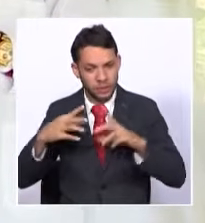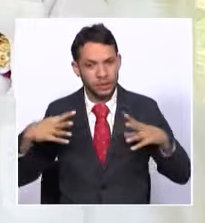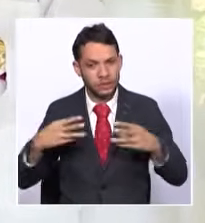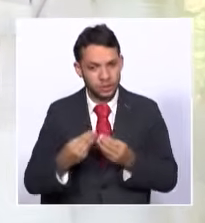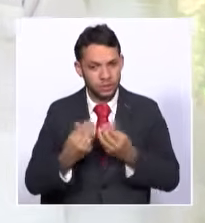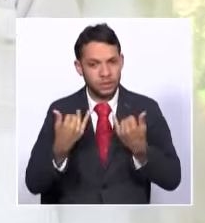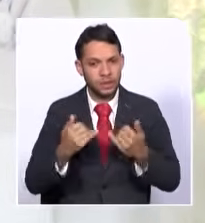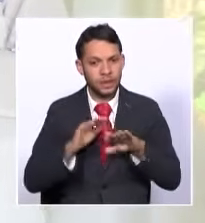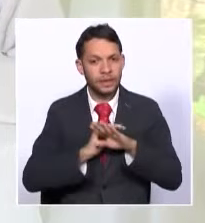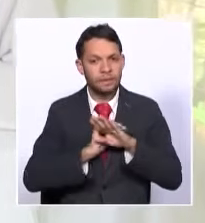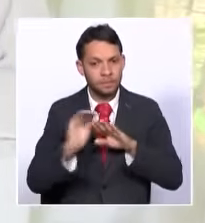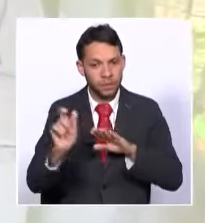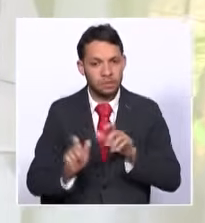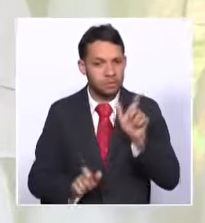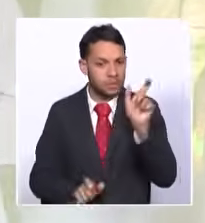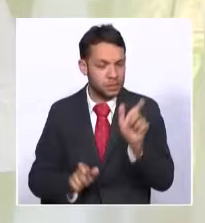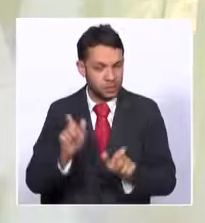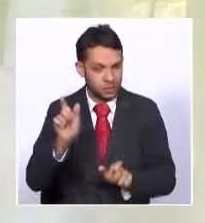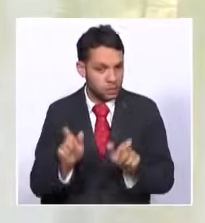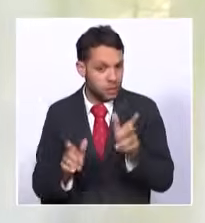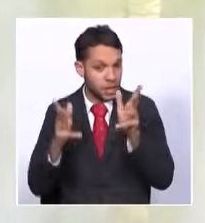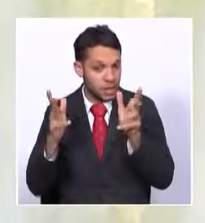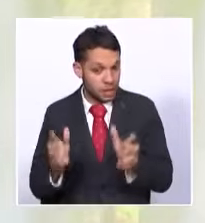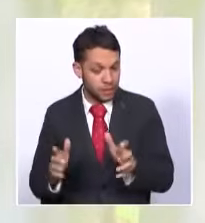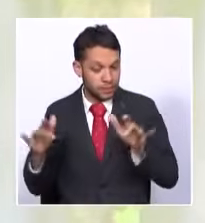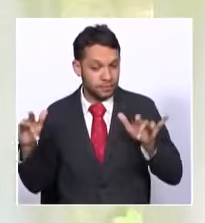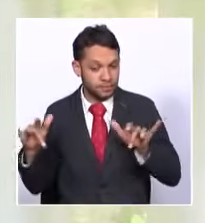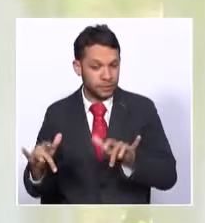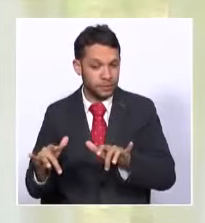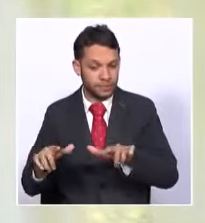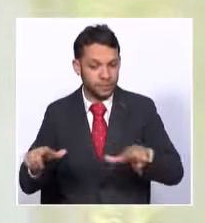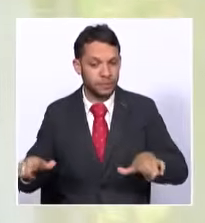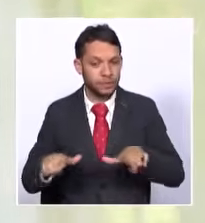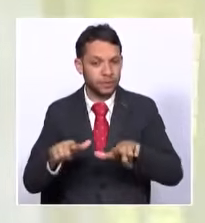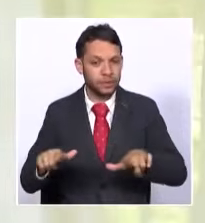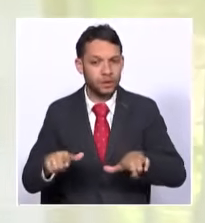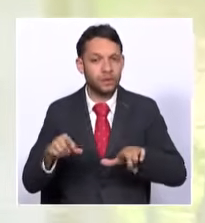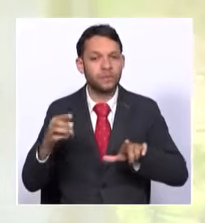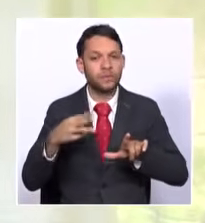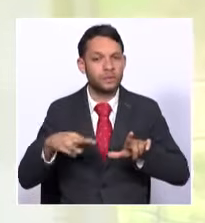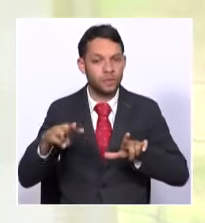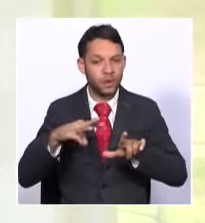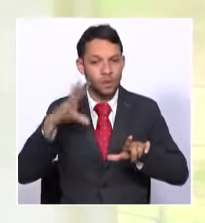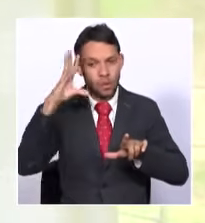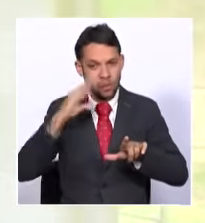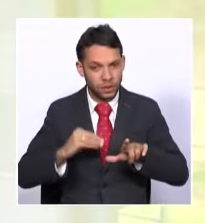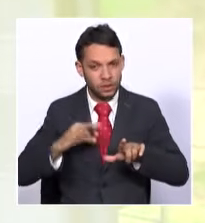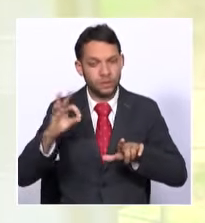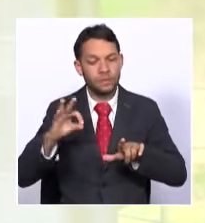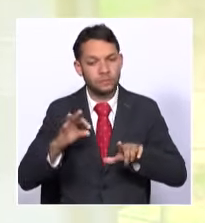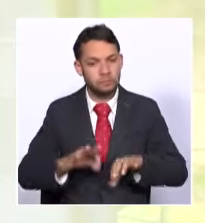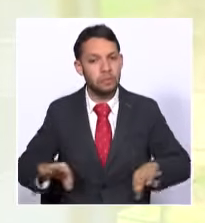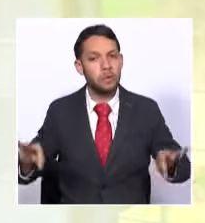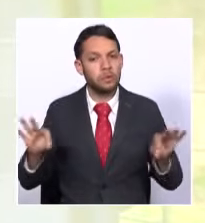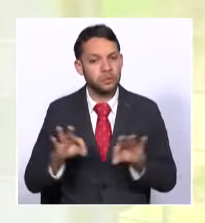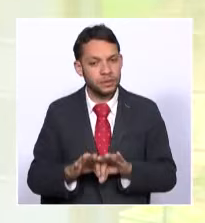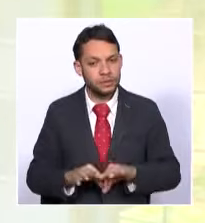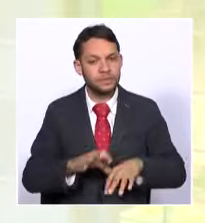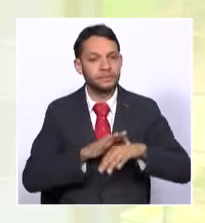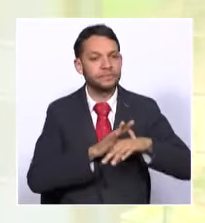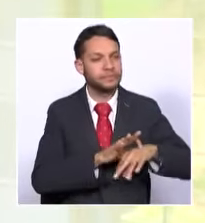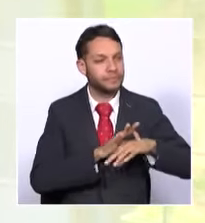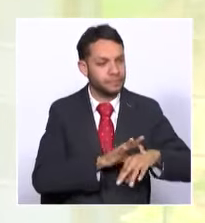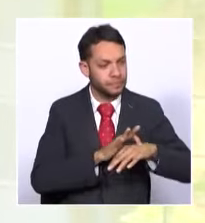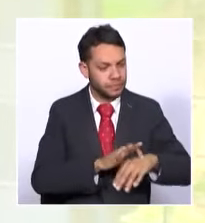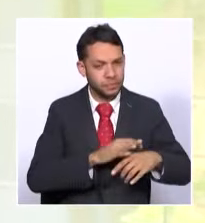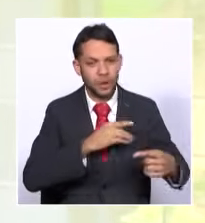personas que quieran de paseo venir a conocer este Parque de la Salud, porque es algo muy bonito que gracias a todos los médicos hemos